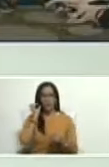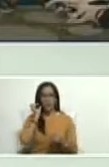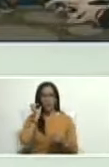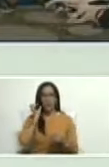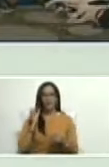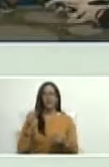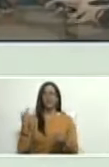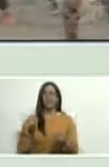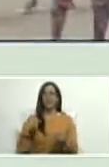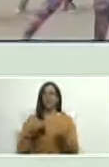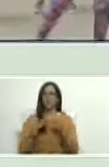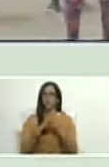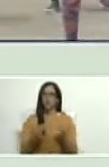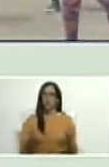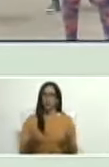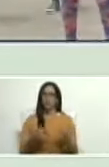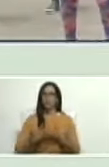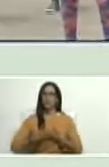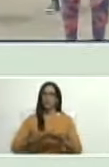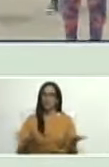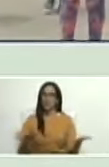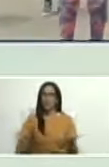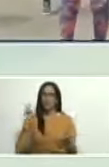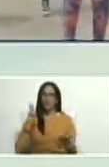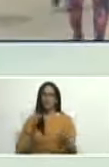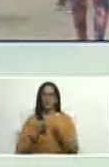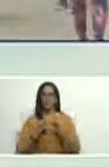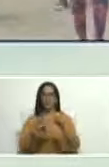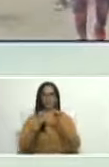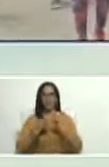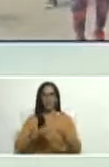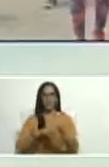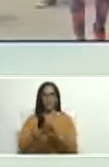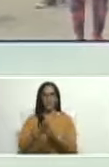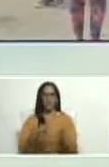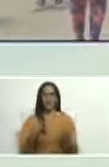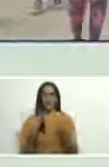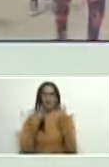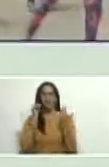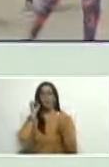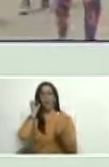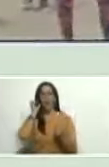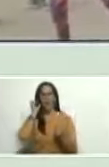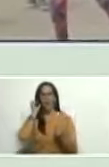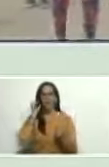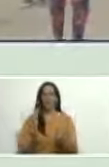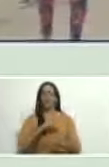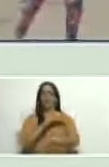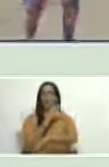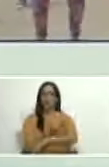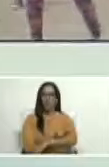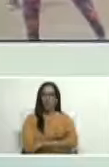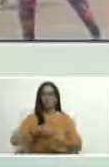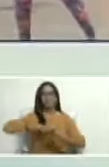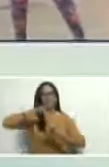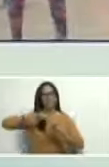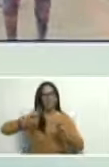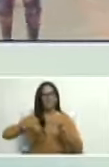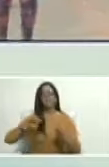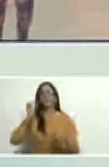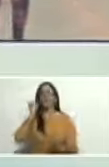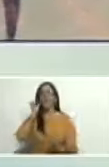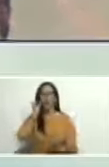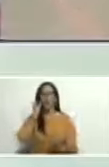en todo y Venezuela siga avanzando con aroma de mujer, con fuerza y energía de